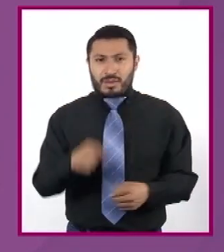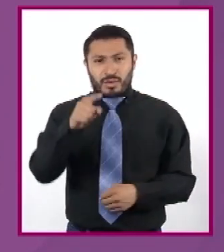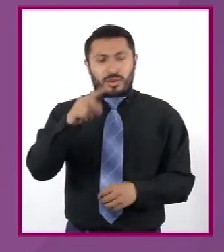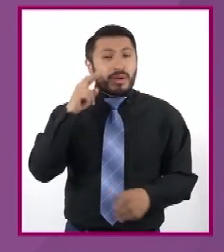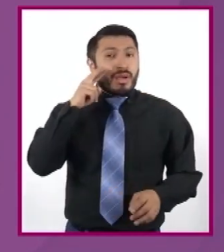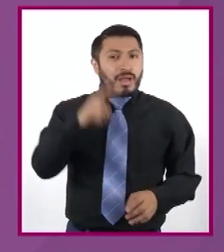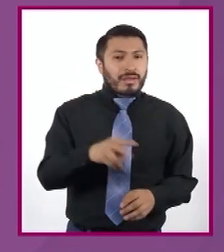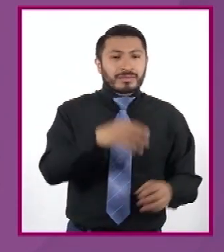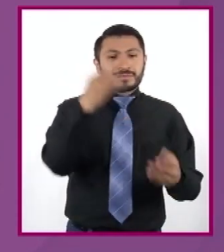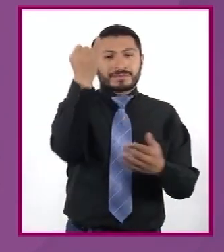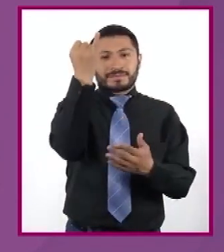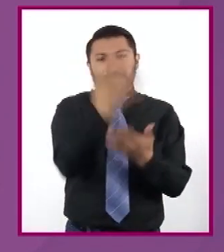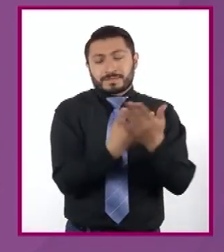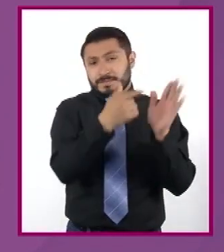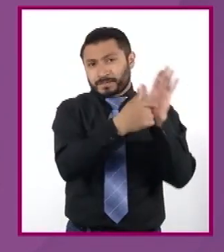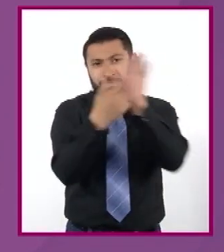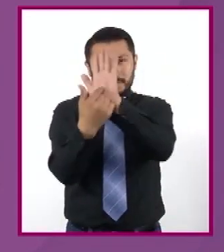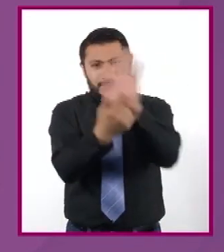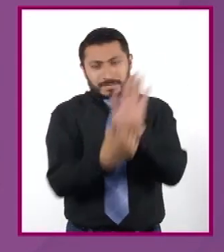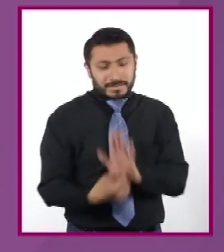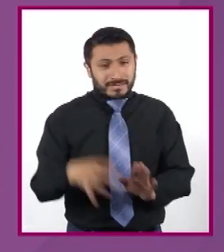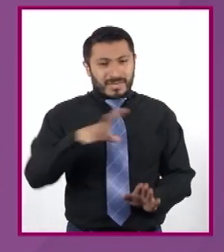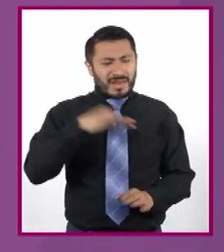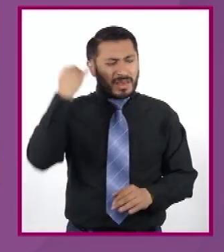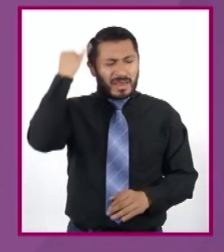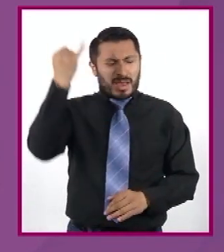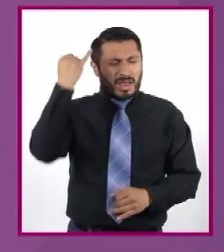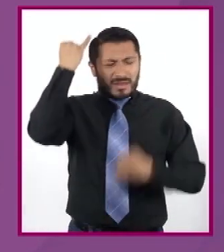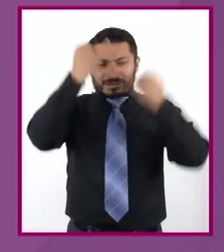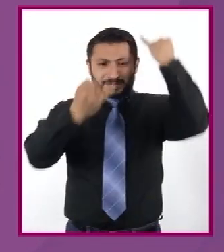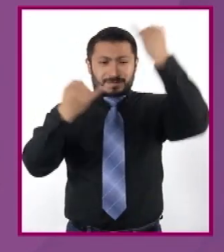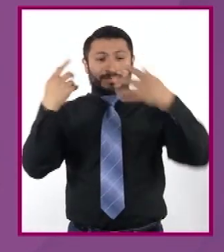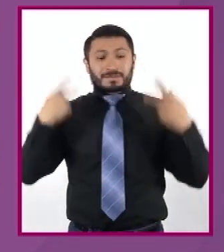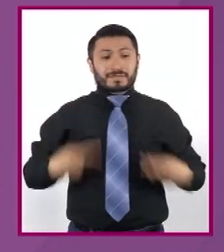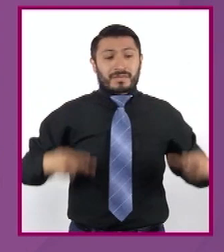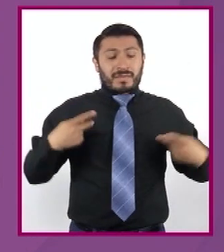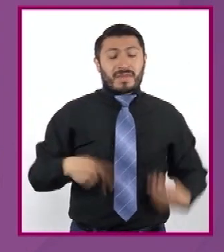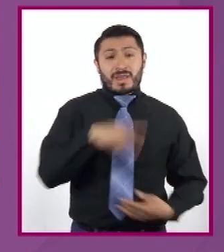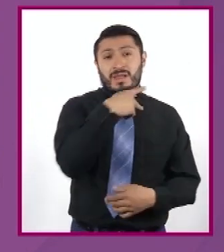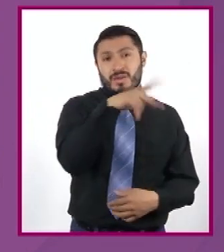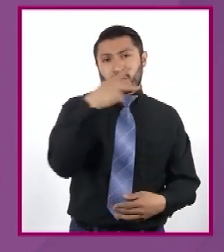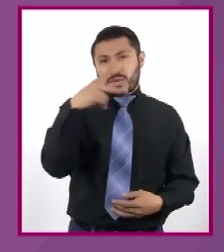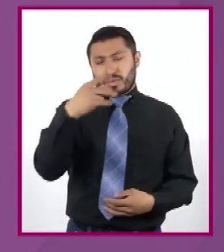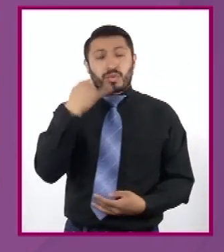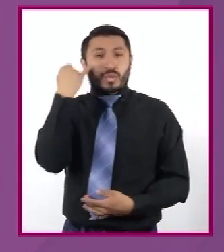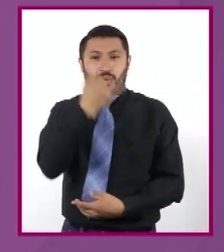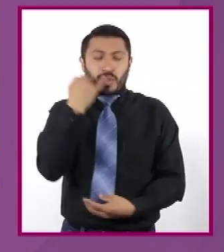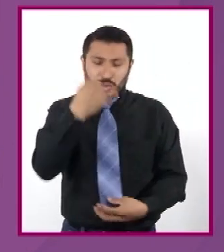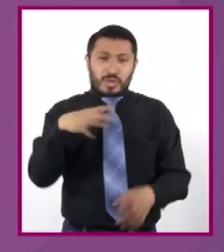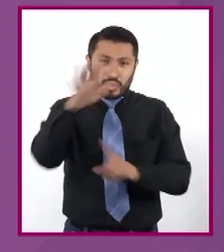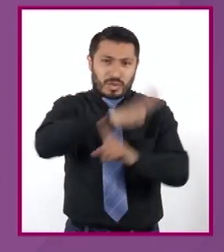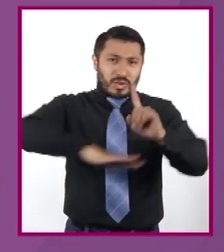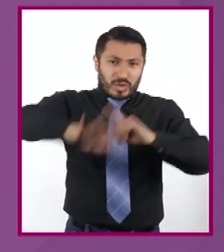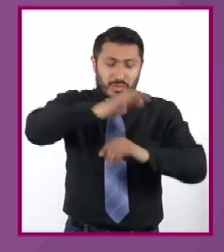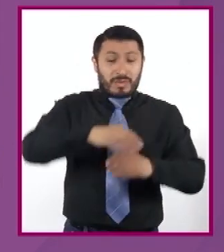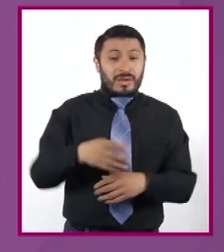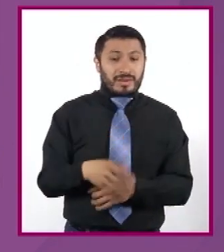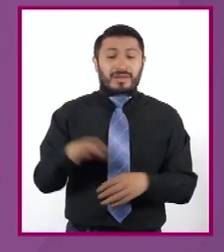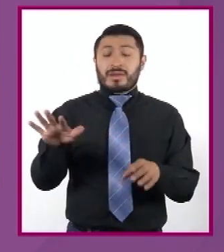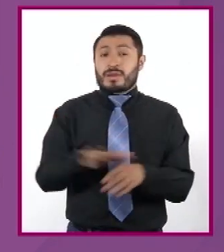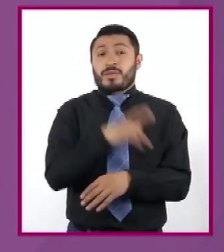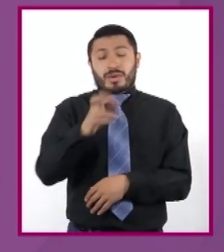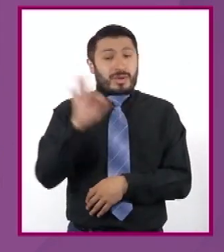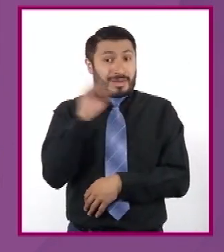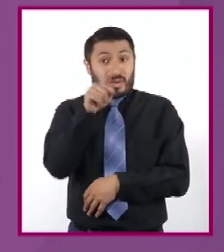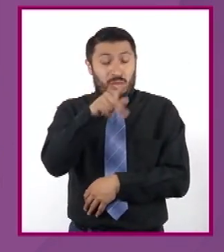las iconografías, imaginan que estas personas hablan de manera propia a su contexto. Así que es imprescindible que se